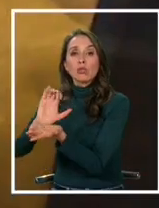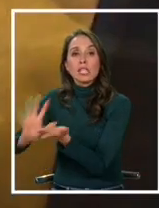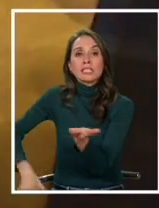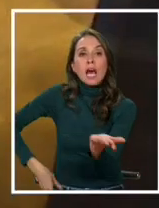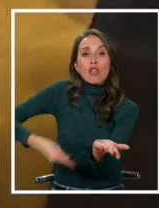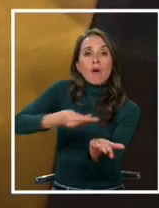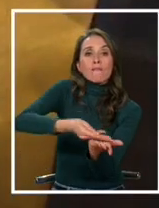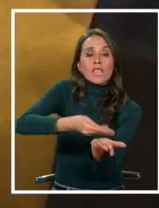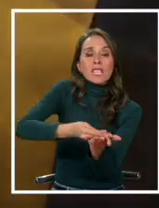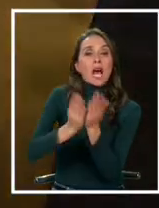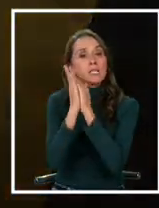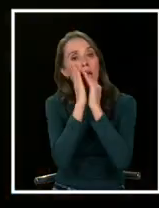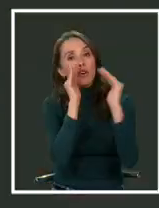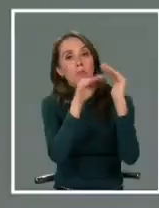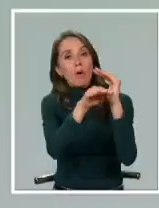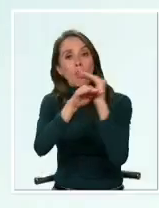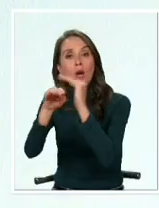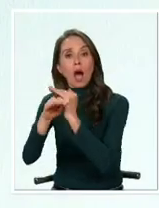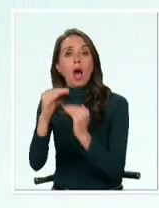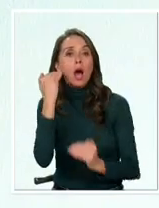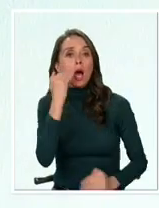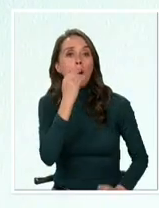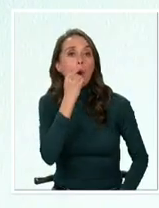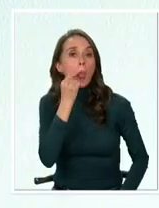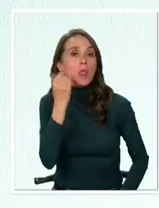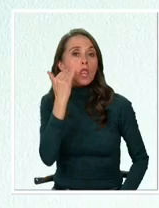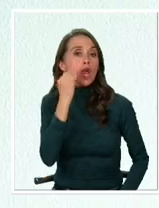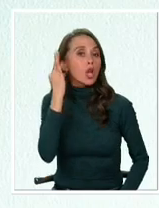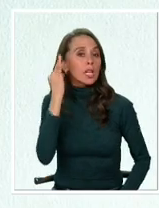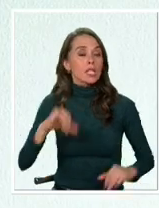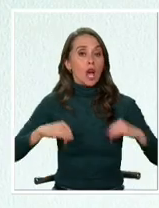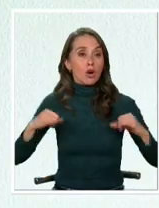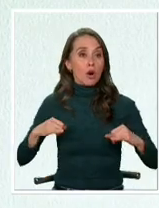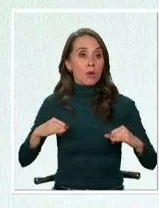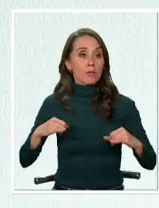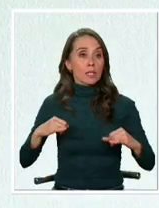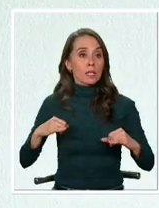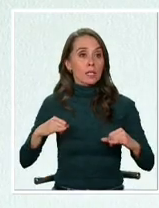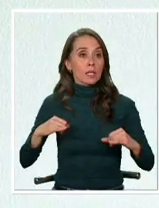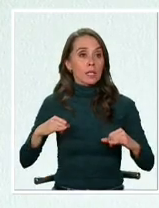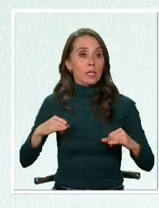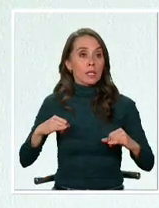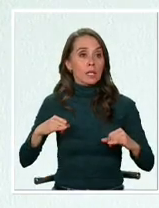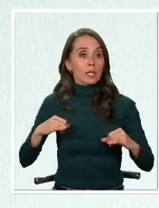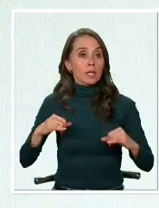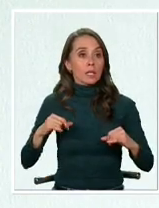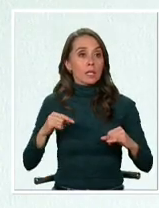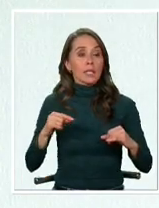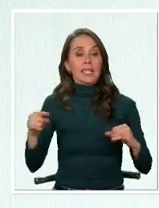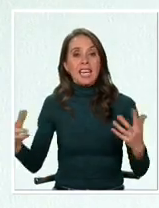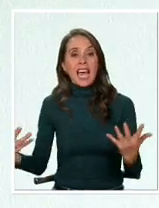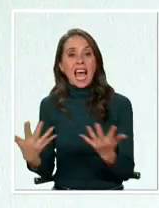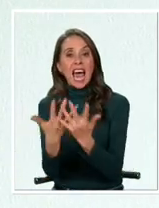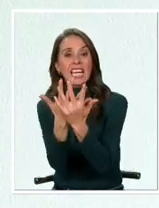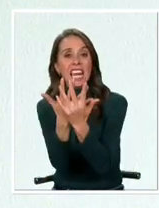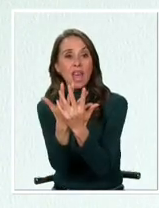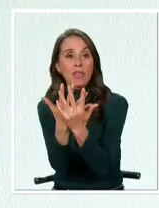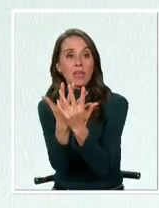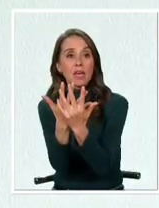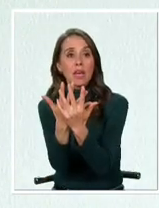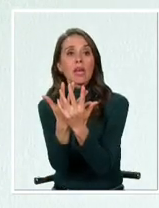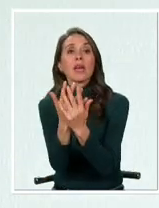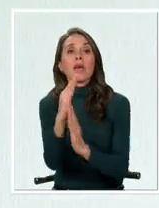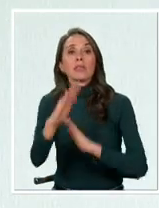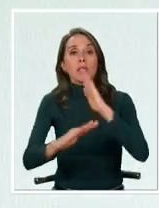estado estos niños y niñas y adolescentes recorrían cierto a través de las redes de